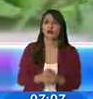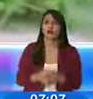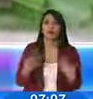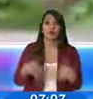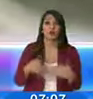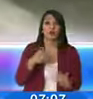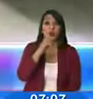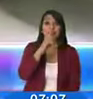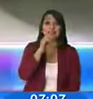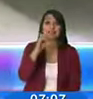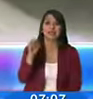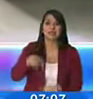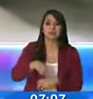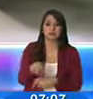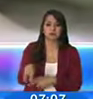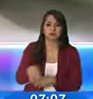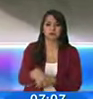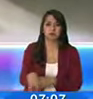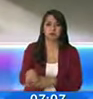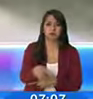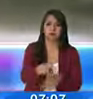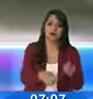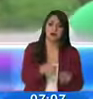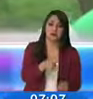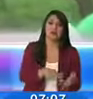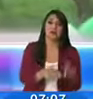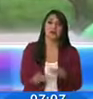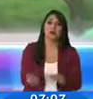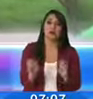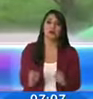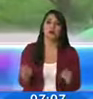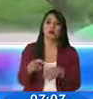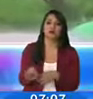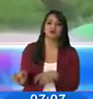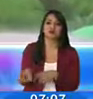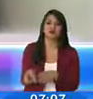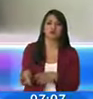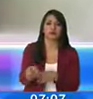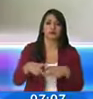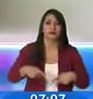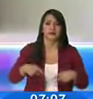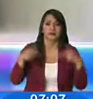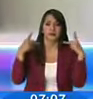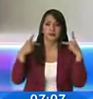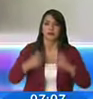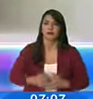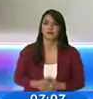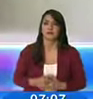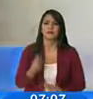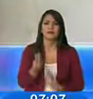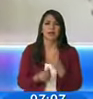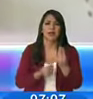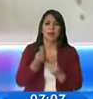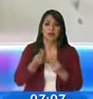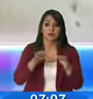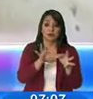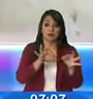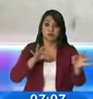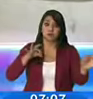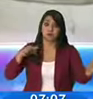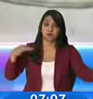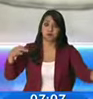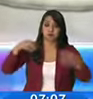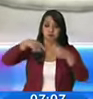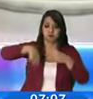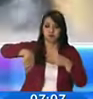de 100 serpientes, entre vivas y muertas. Pues esta la curten y a su vez